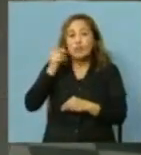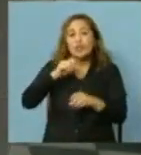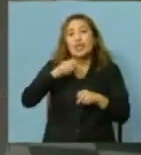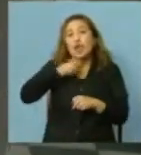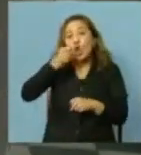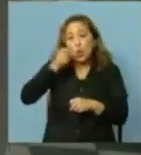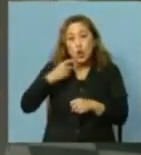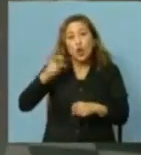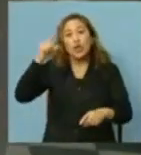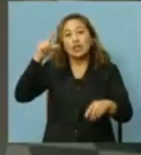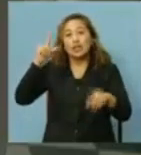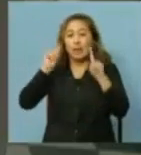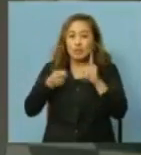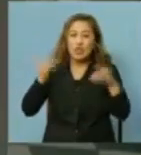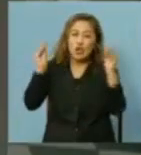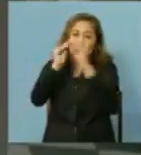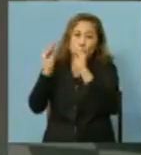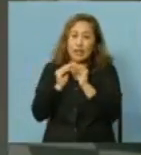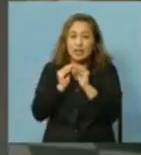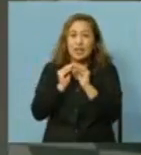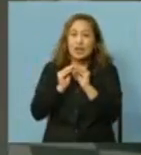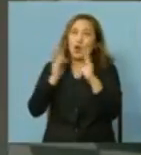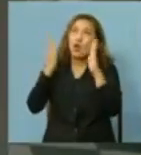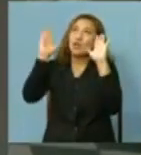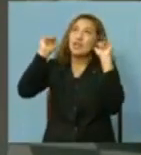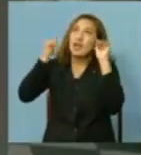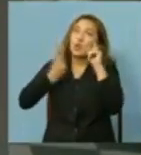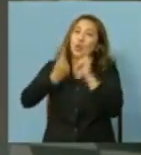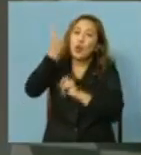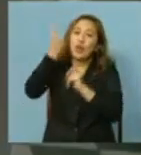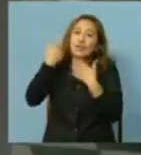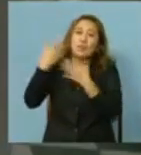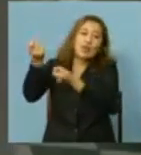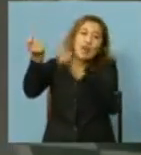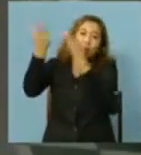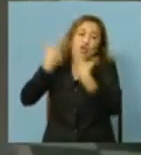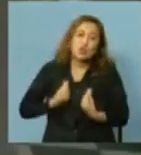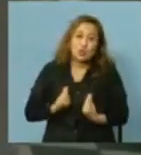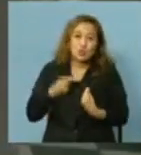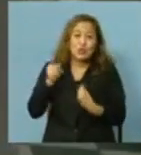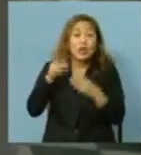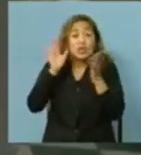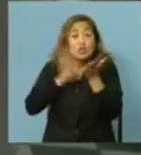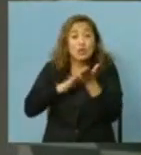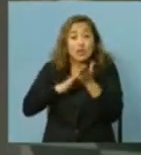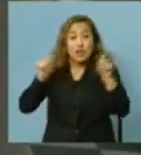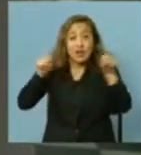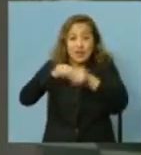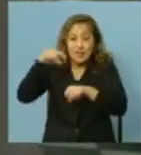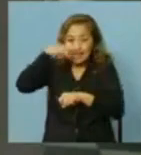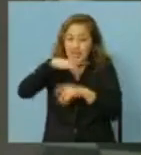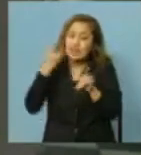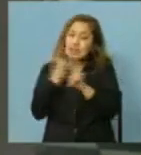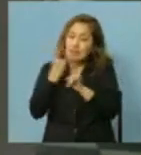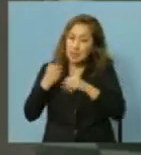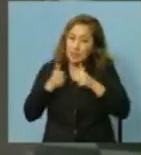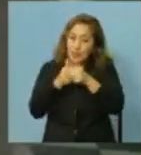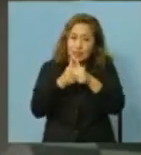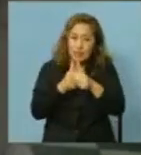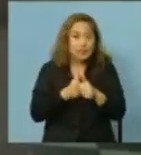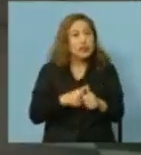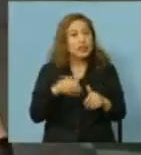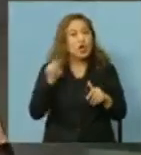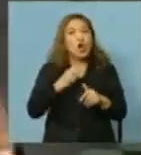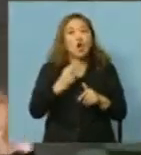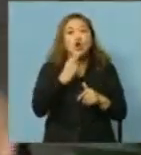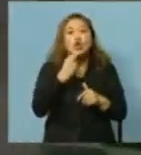compañeros. A la distancia, Juan Carlos, un gran abrazo por todo lo que nos diste, y sobre todo al Canal 7, ¿no?, que siempre estuvo con nosotros. Bueno,